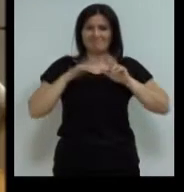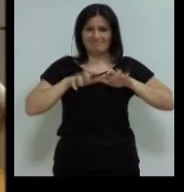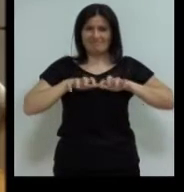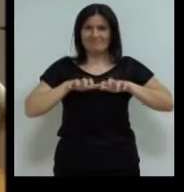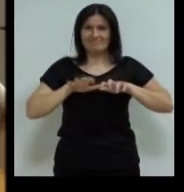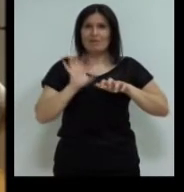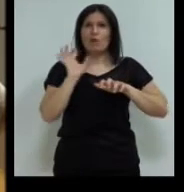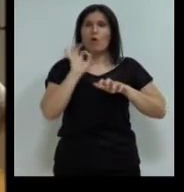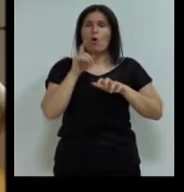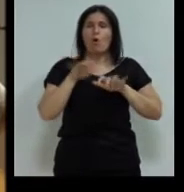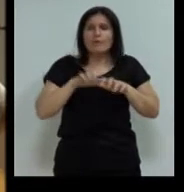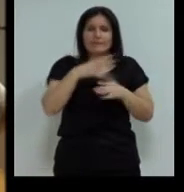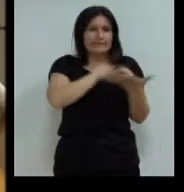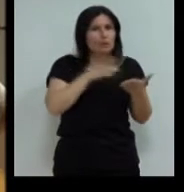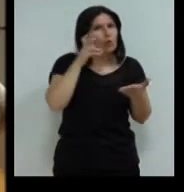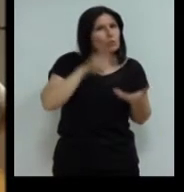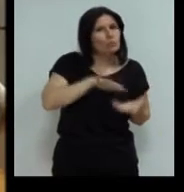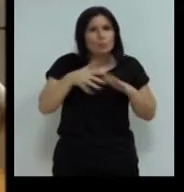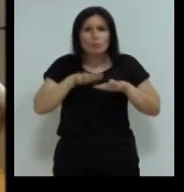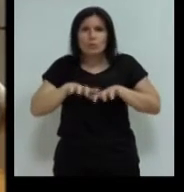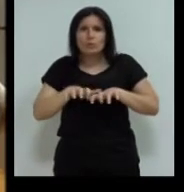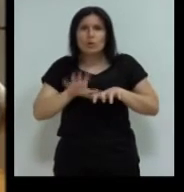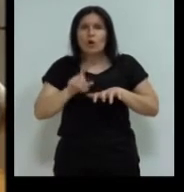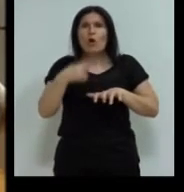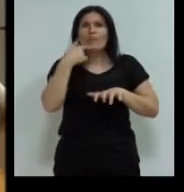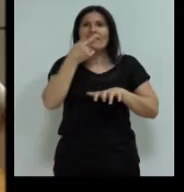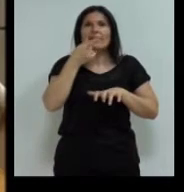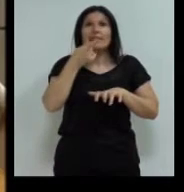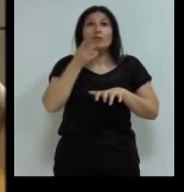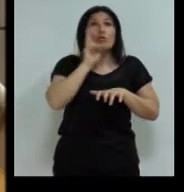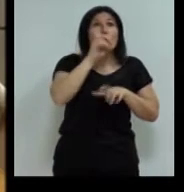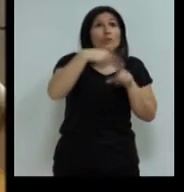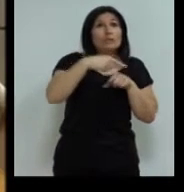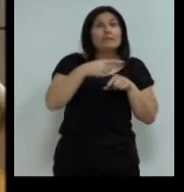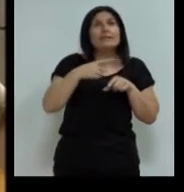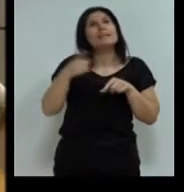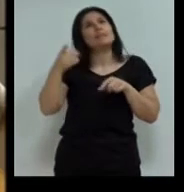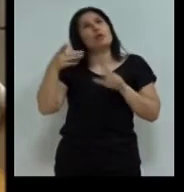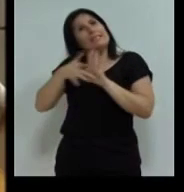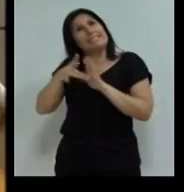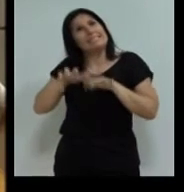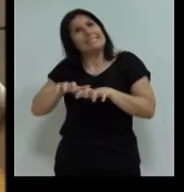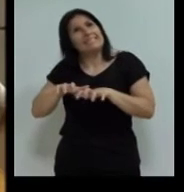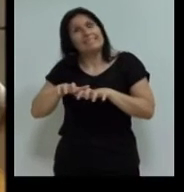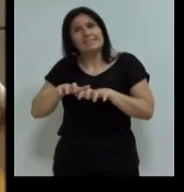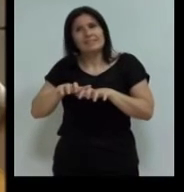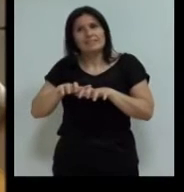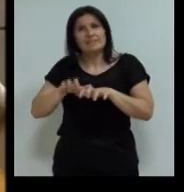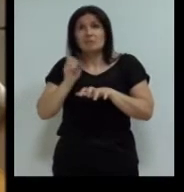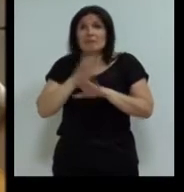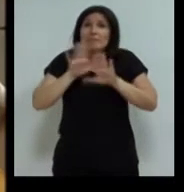de escribir un texto o de decir lo que no se ve. Mire usted, no se trata de decir lo que no se ve, es algo más,